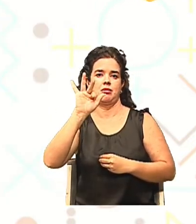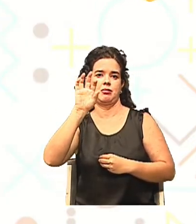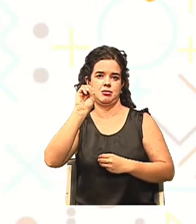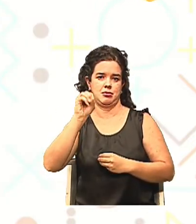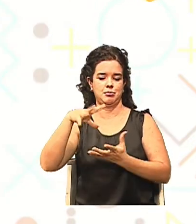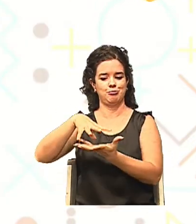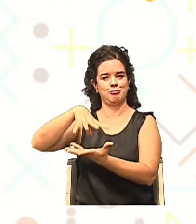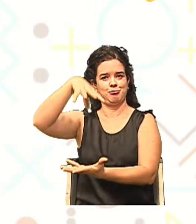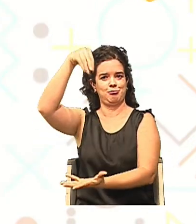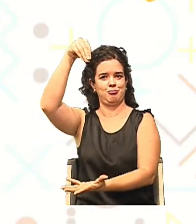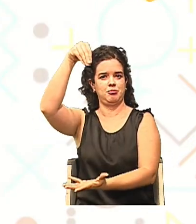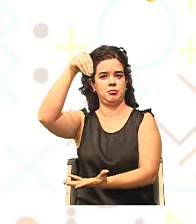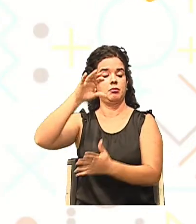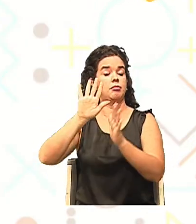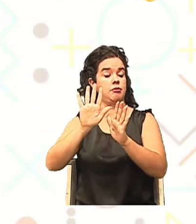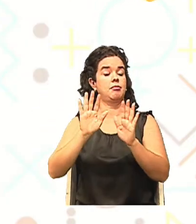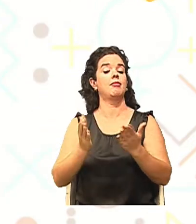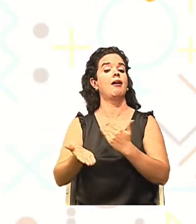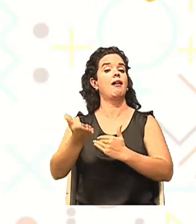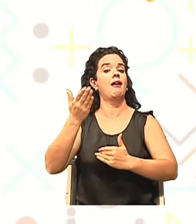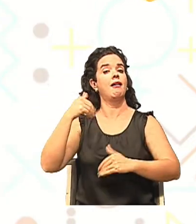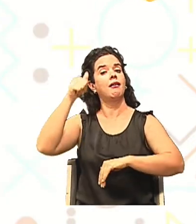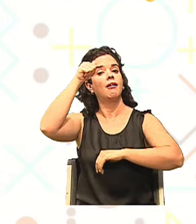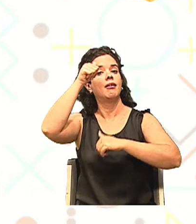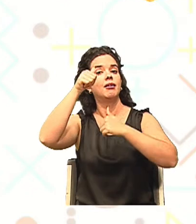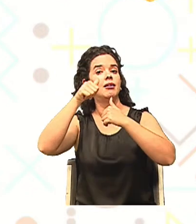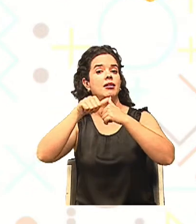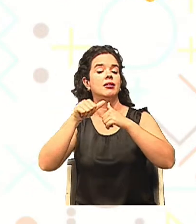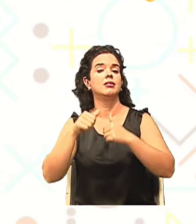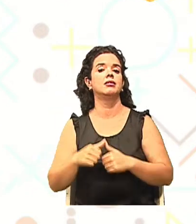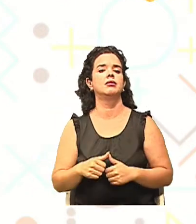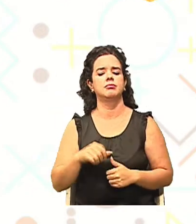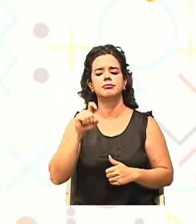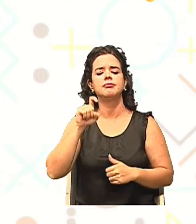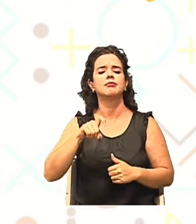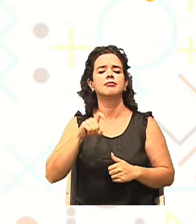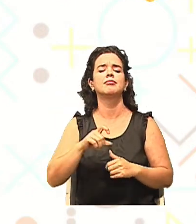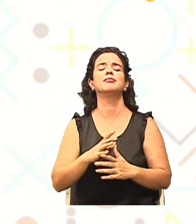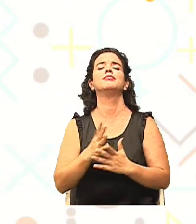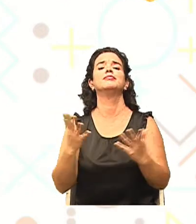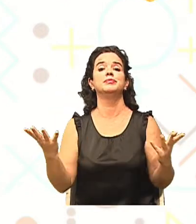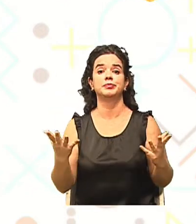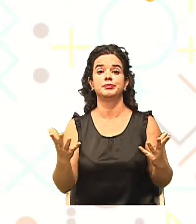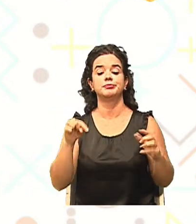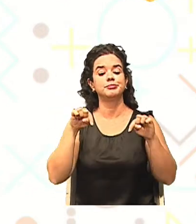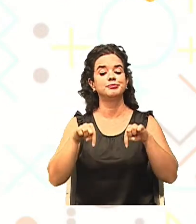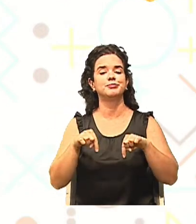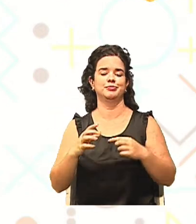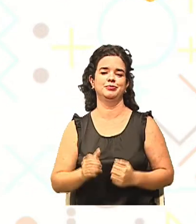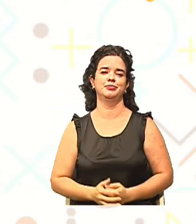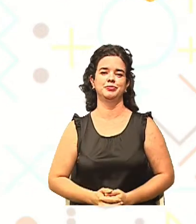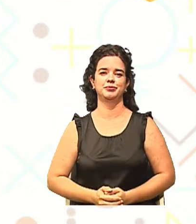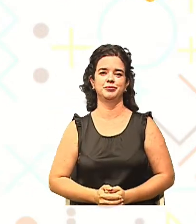Pero antes les voy a recordar lo que vamos a necesitar para la clase de hoy.